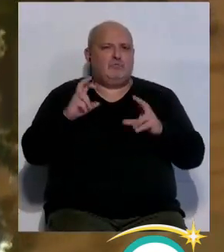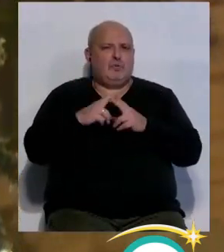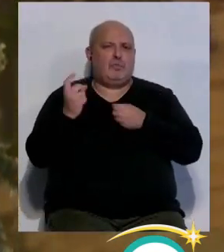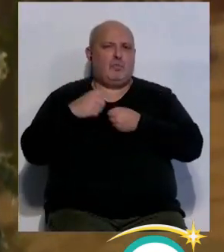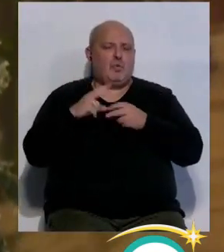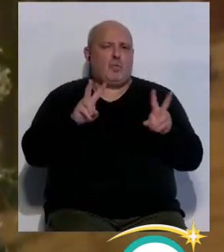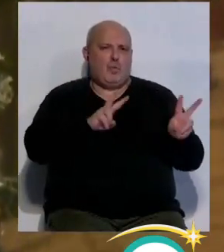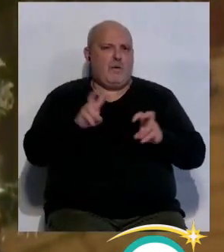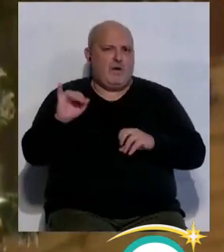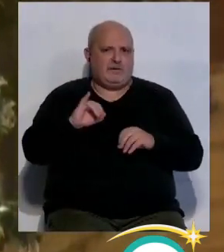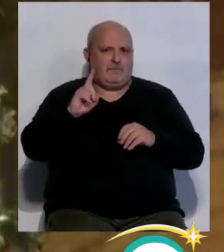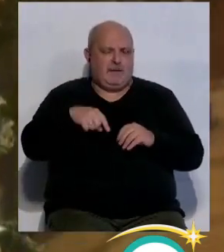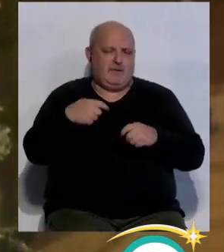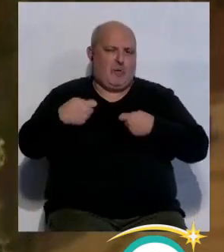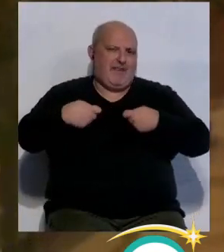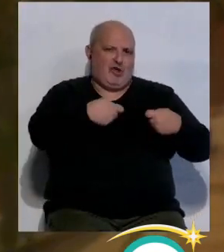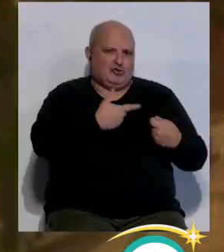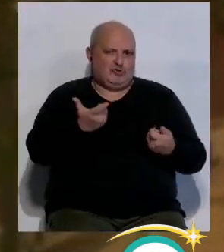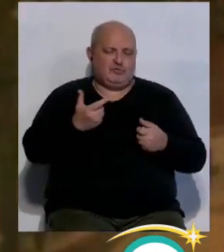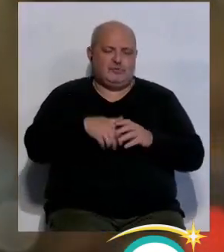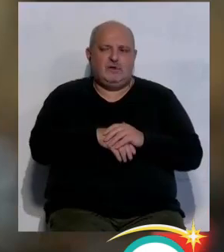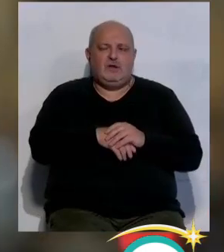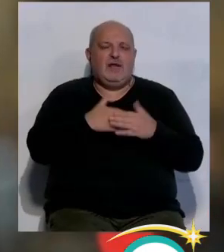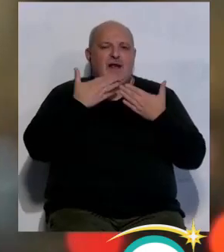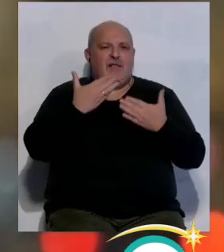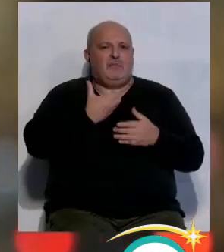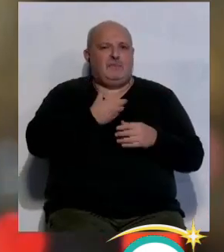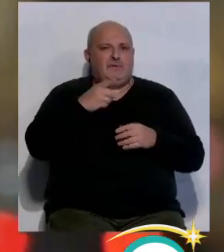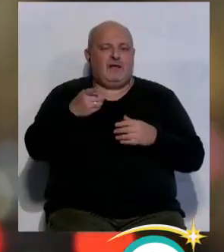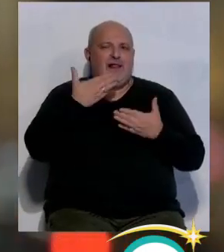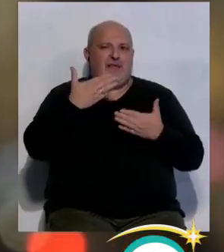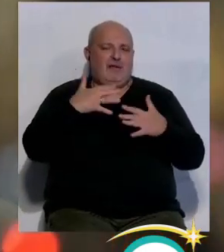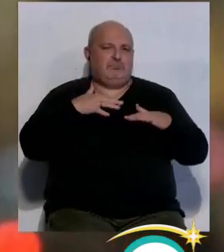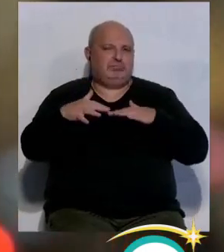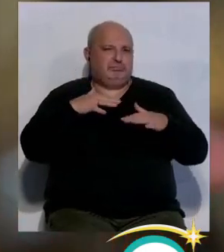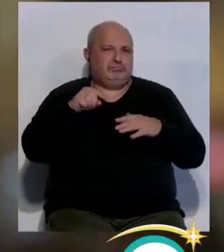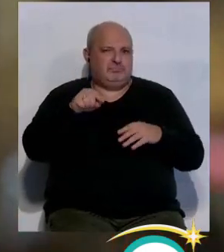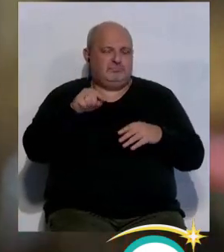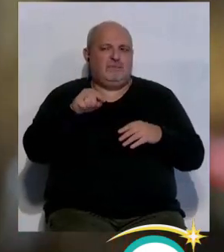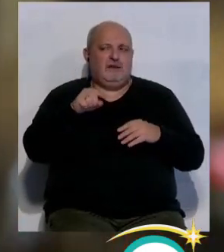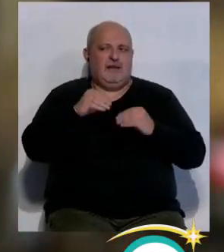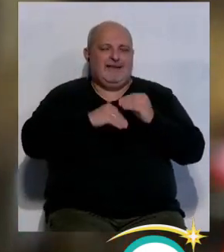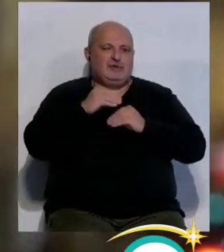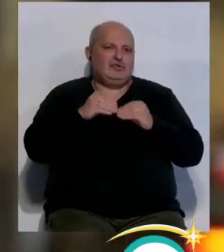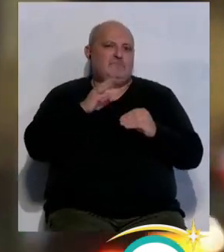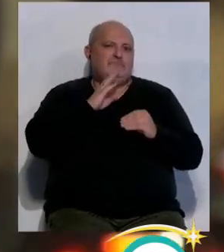socios nuevos y gracias a eso, al Ayuntamiento, a las acciones